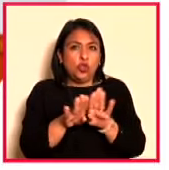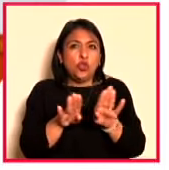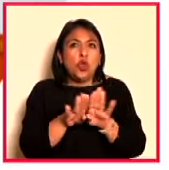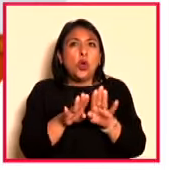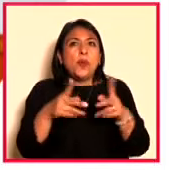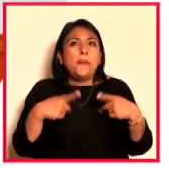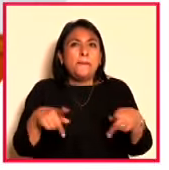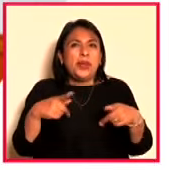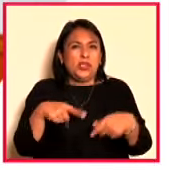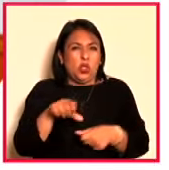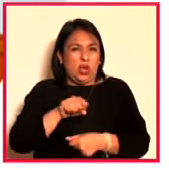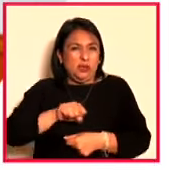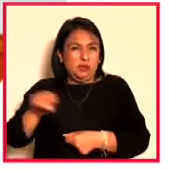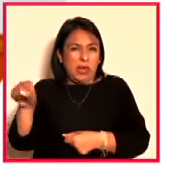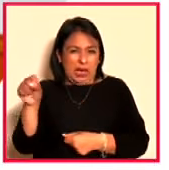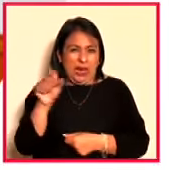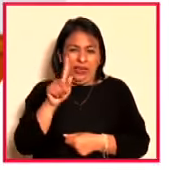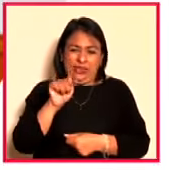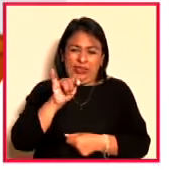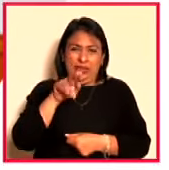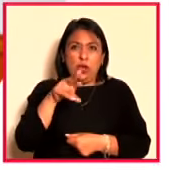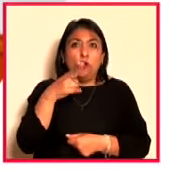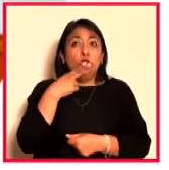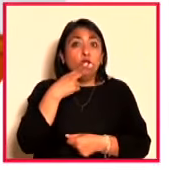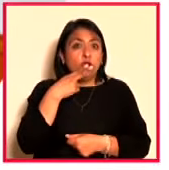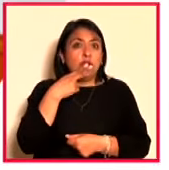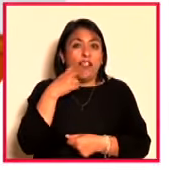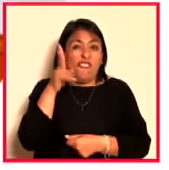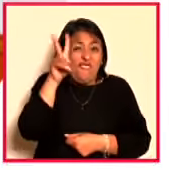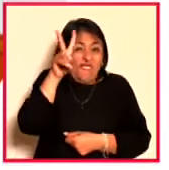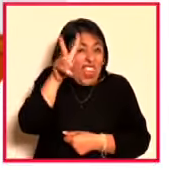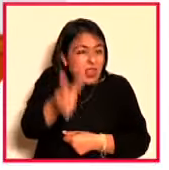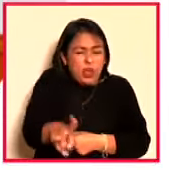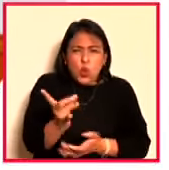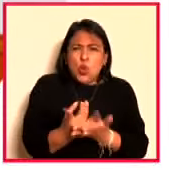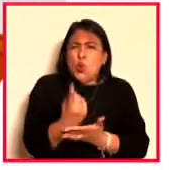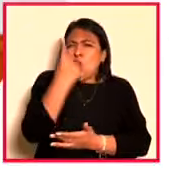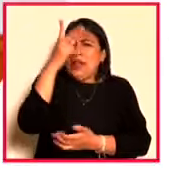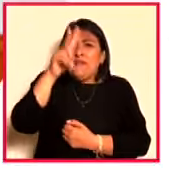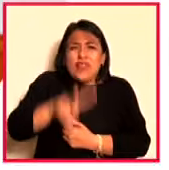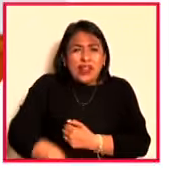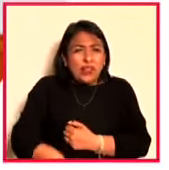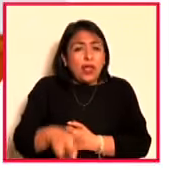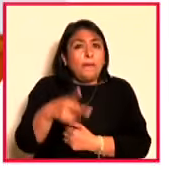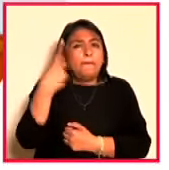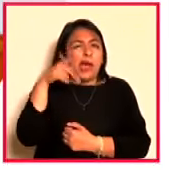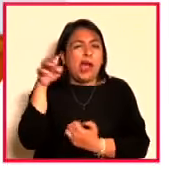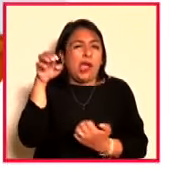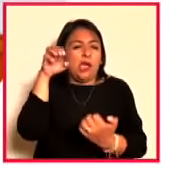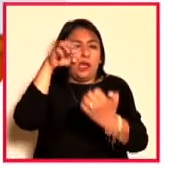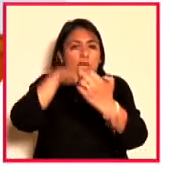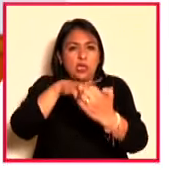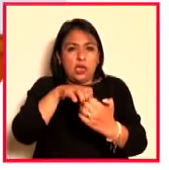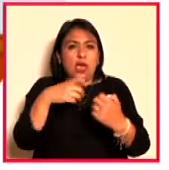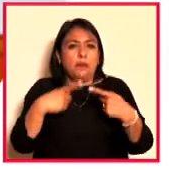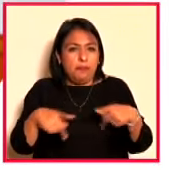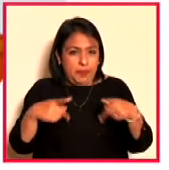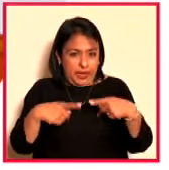utilizan como arma la verdad absoluta para tratar de engañar a la gente